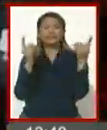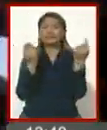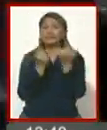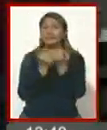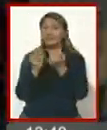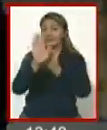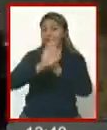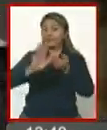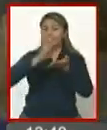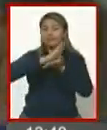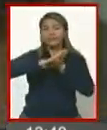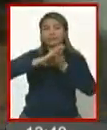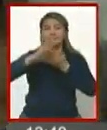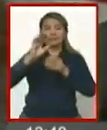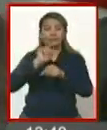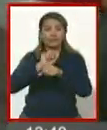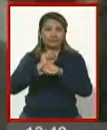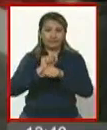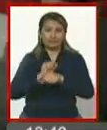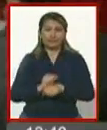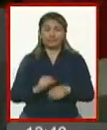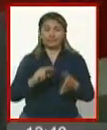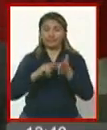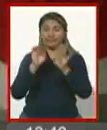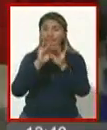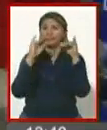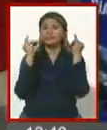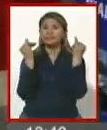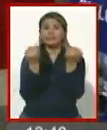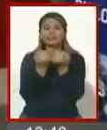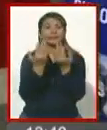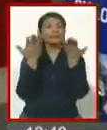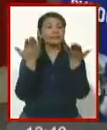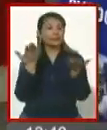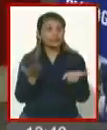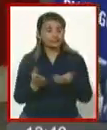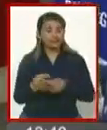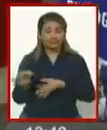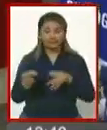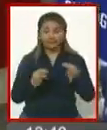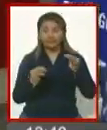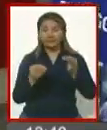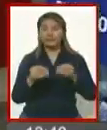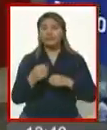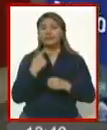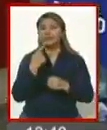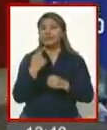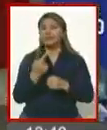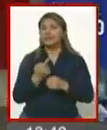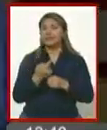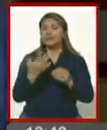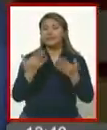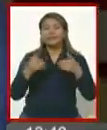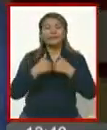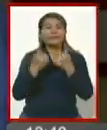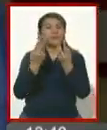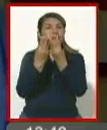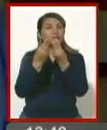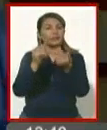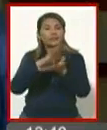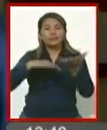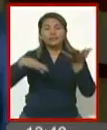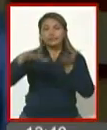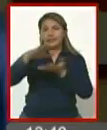Departamental de Seguridad y Higiene Ocupacional. Es ese instituto que va a ver realmente la forma de las formas de contaminante que